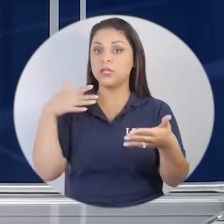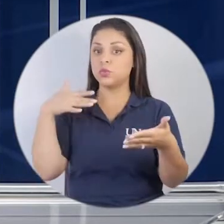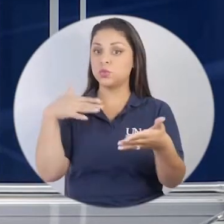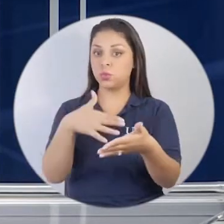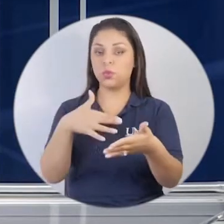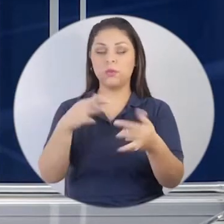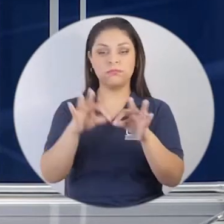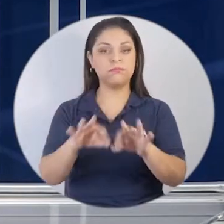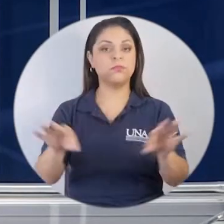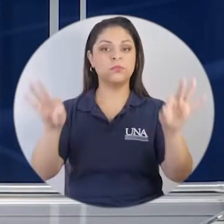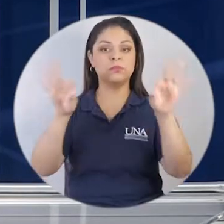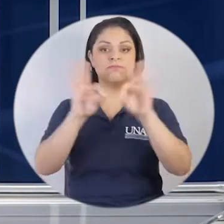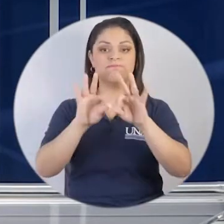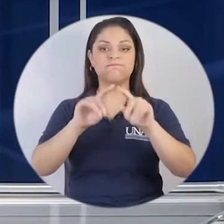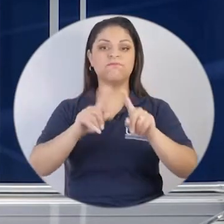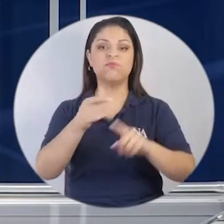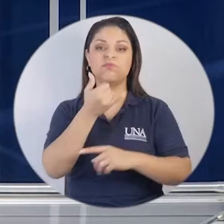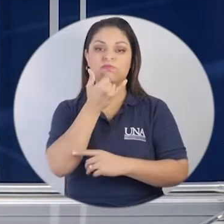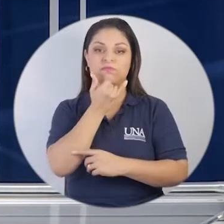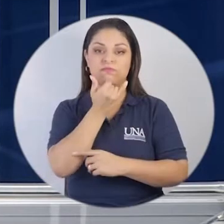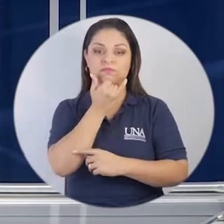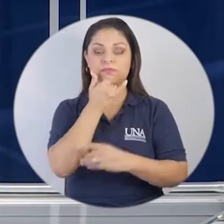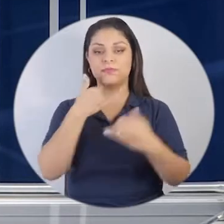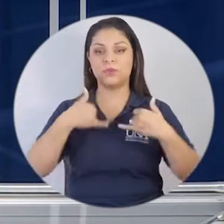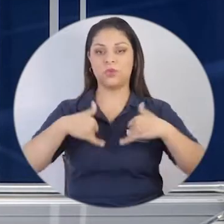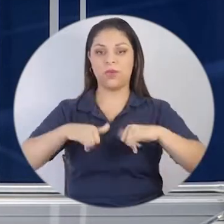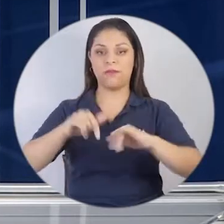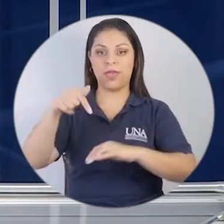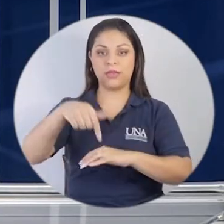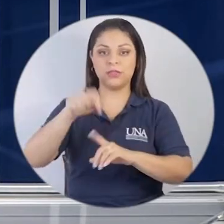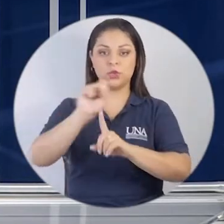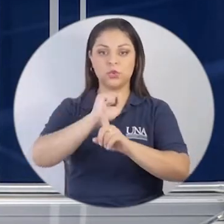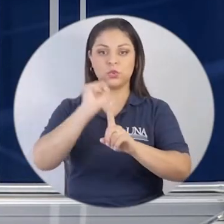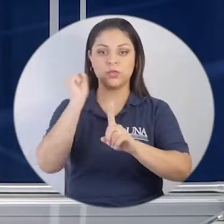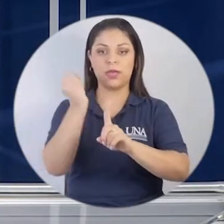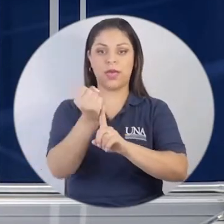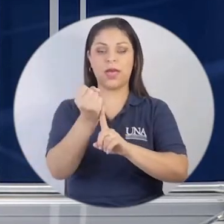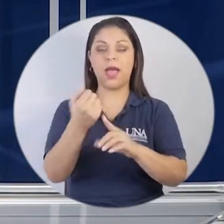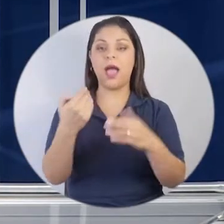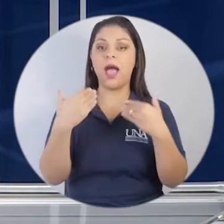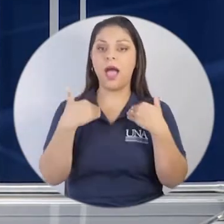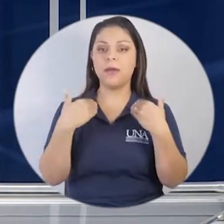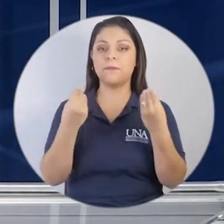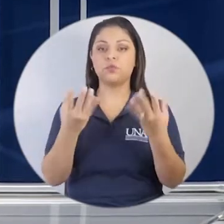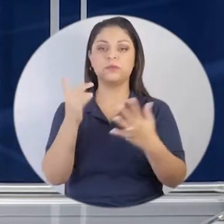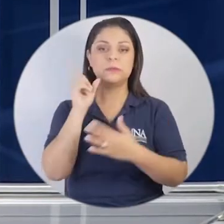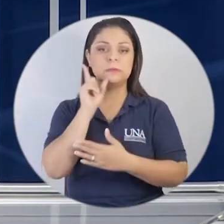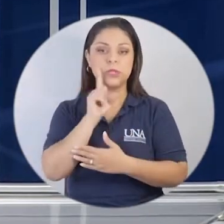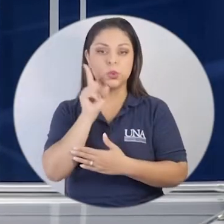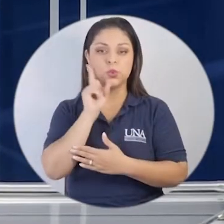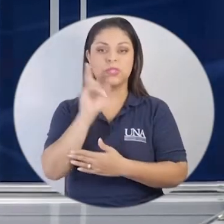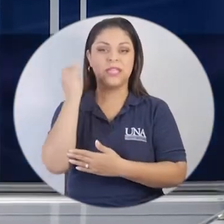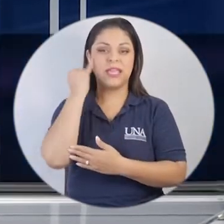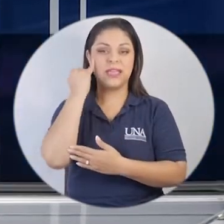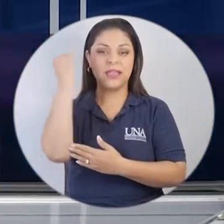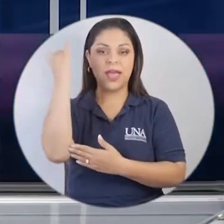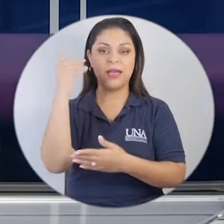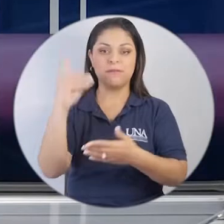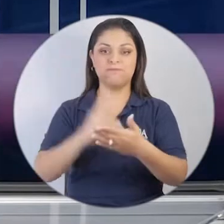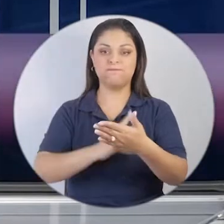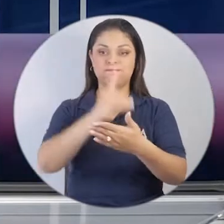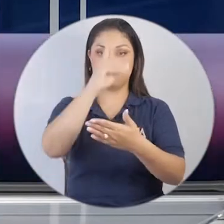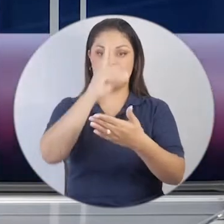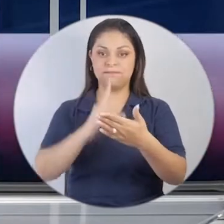importante. Lo que pasa es que todavía en nuestra sociedad persisten una serie de mitos e ideas